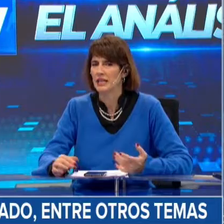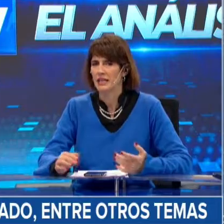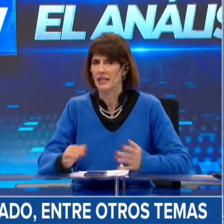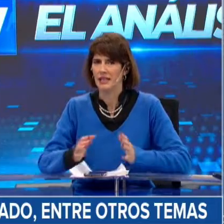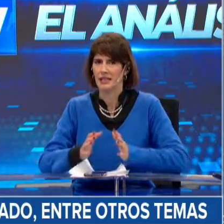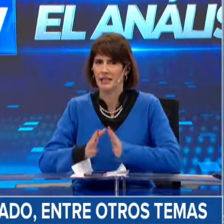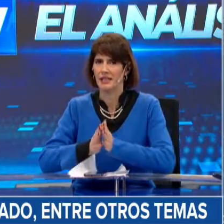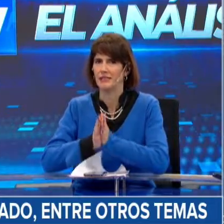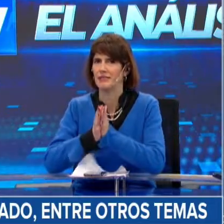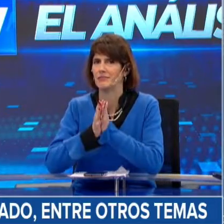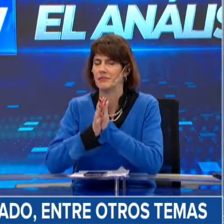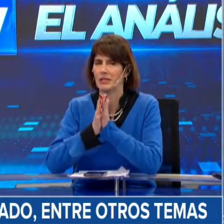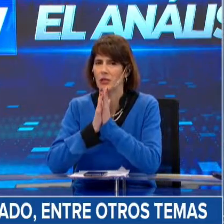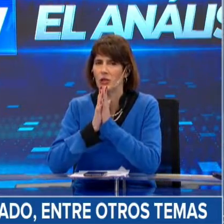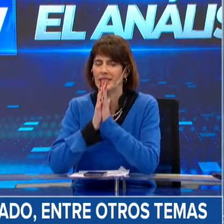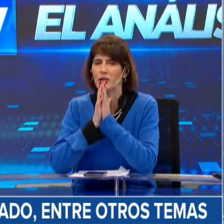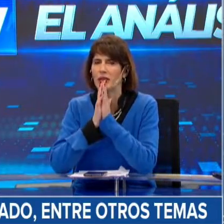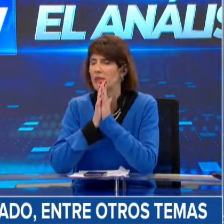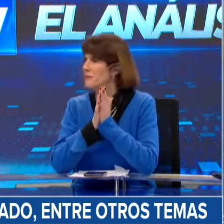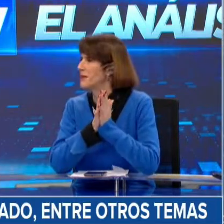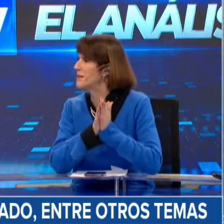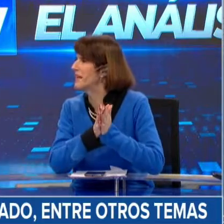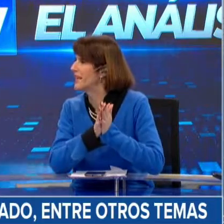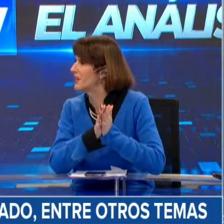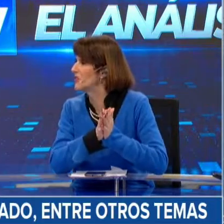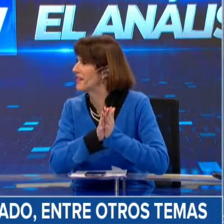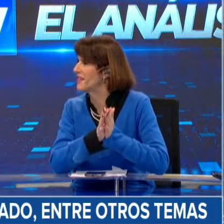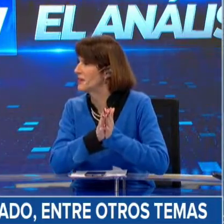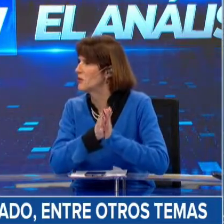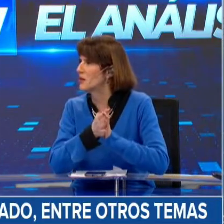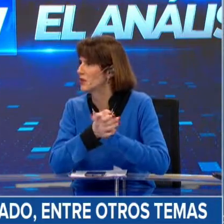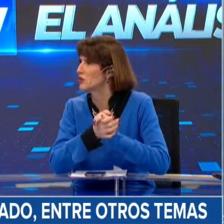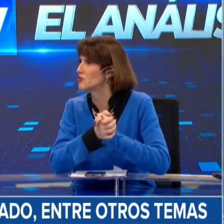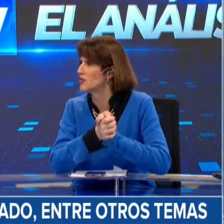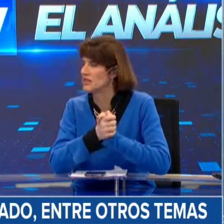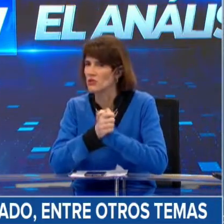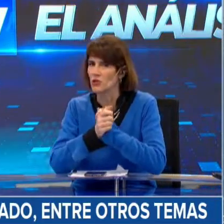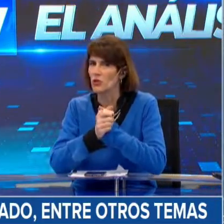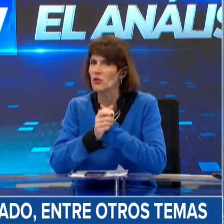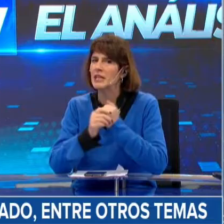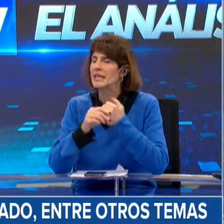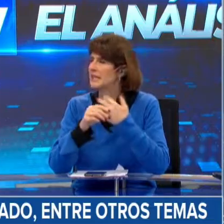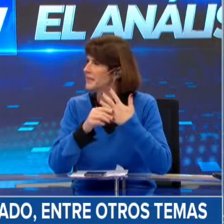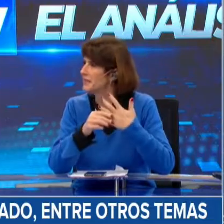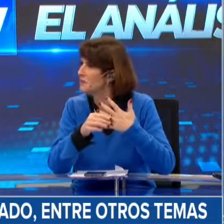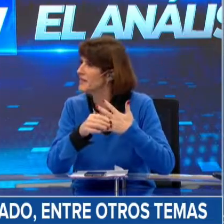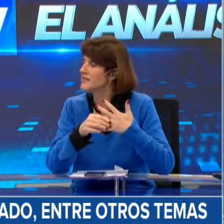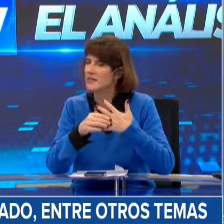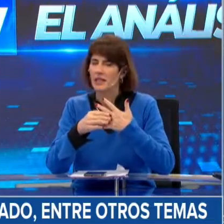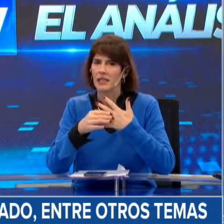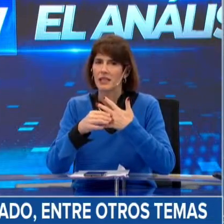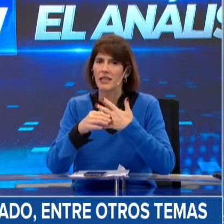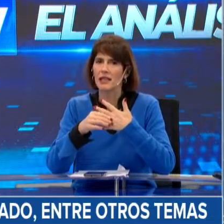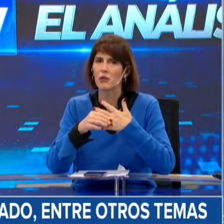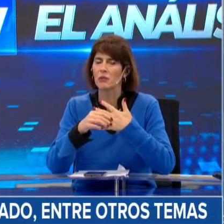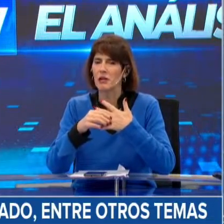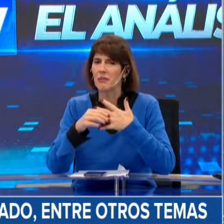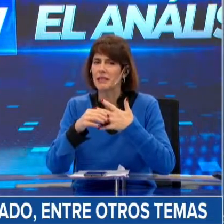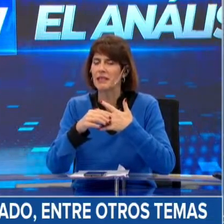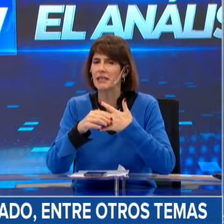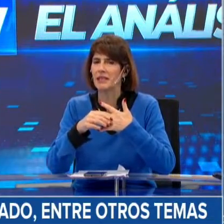poco lo que debe primar a la hora de buscar consensos, ¿no? Temas